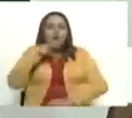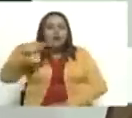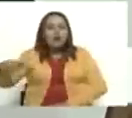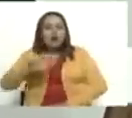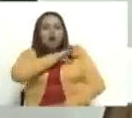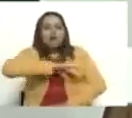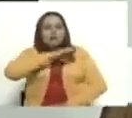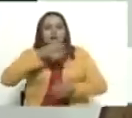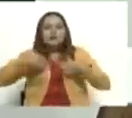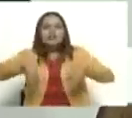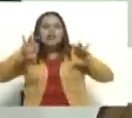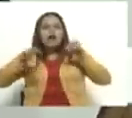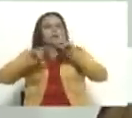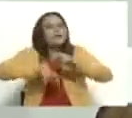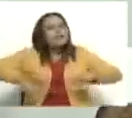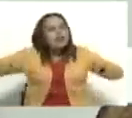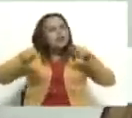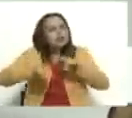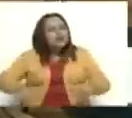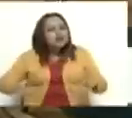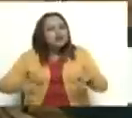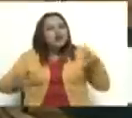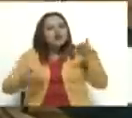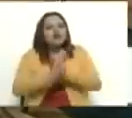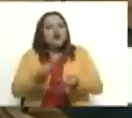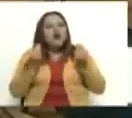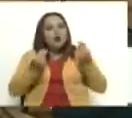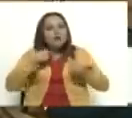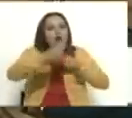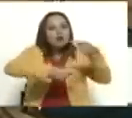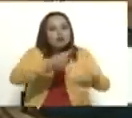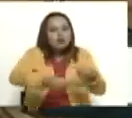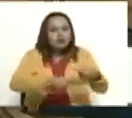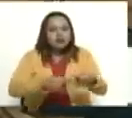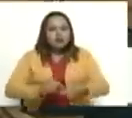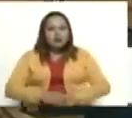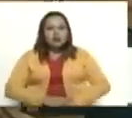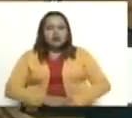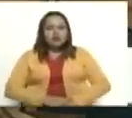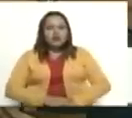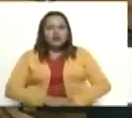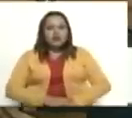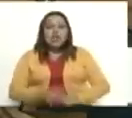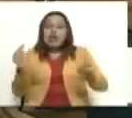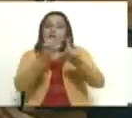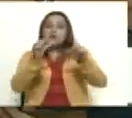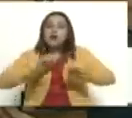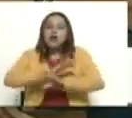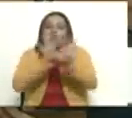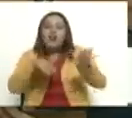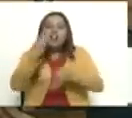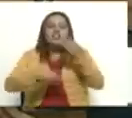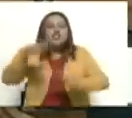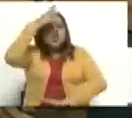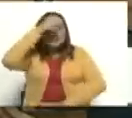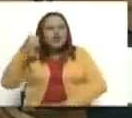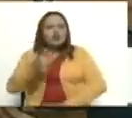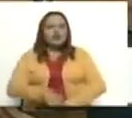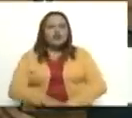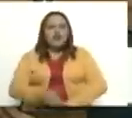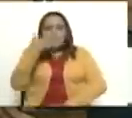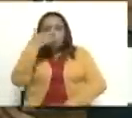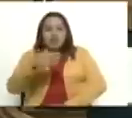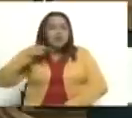especial de investigación de las consecuencias de la confesión que Donald Trump hiciera